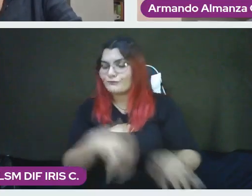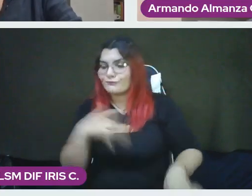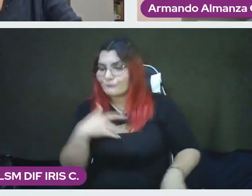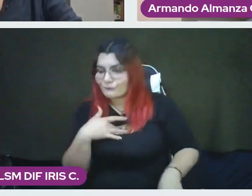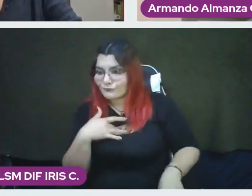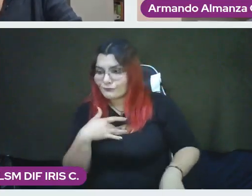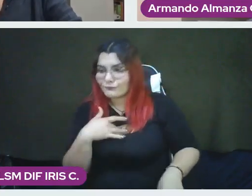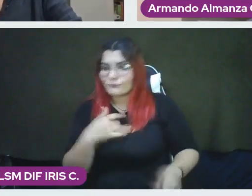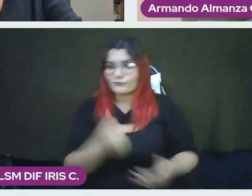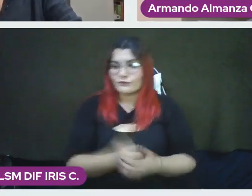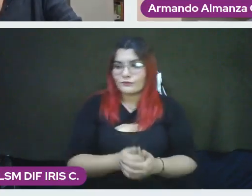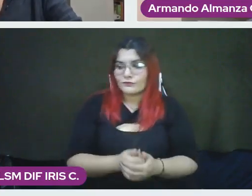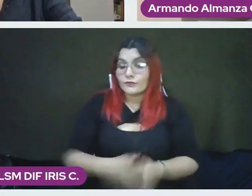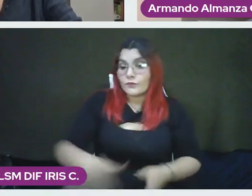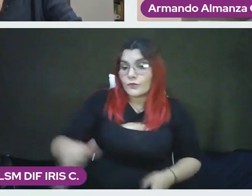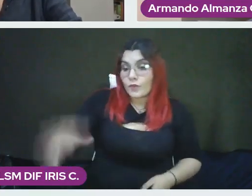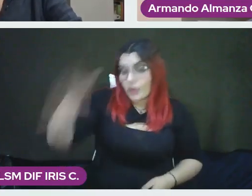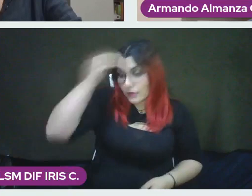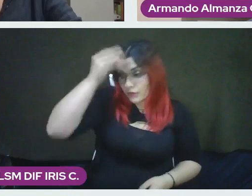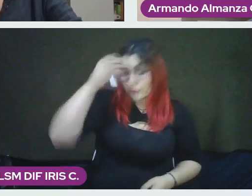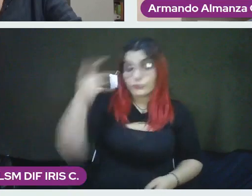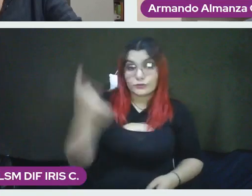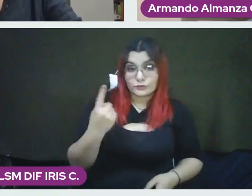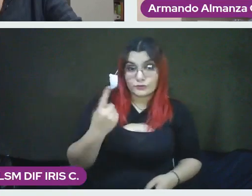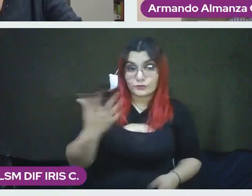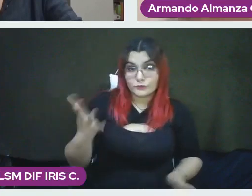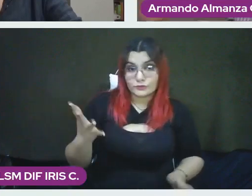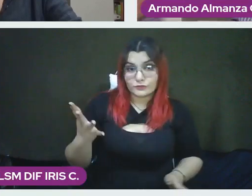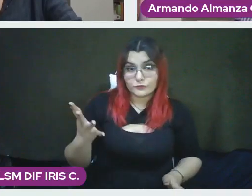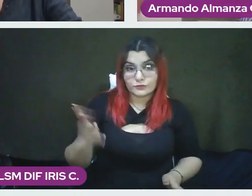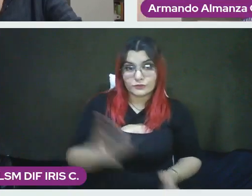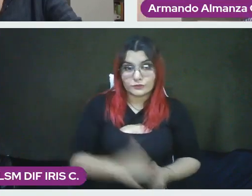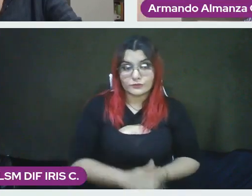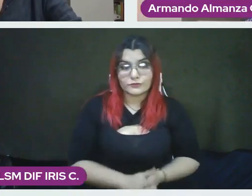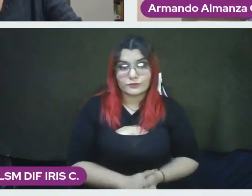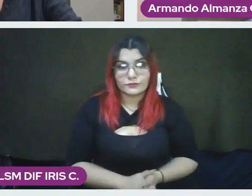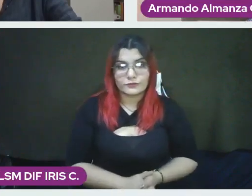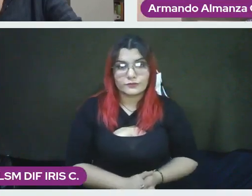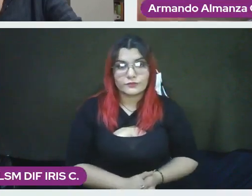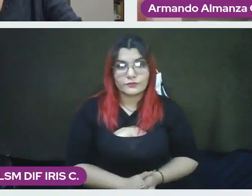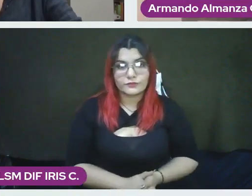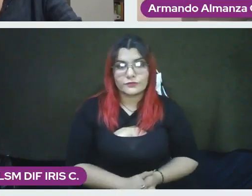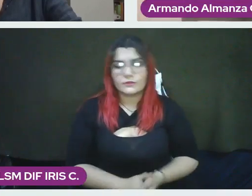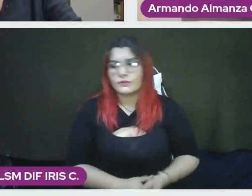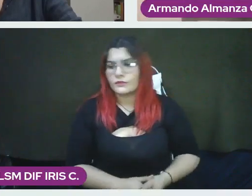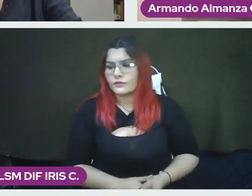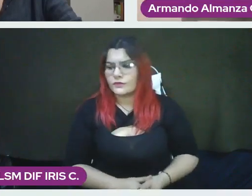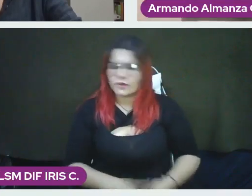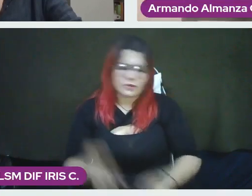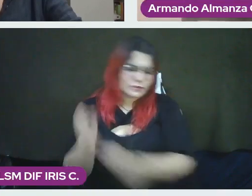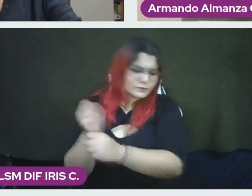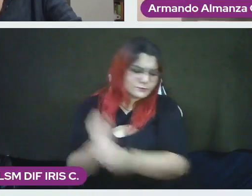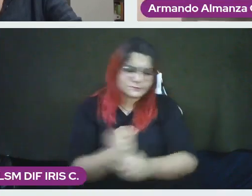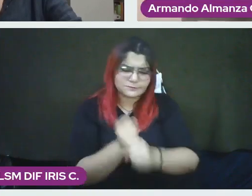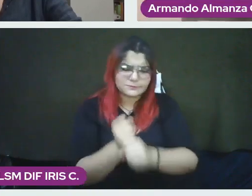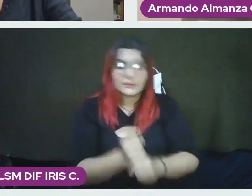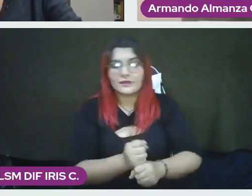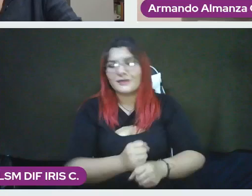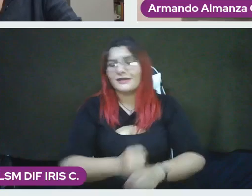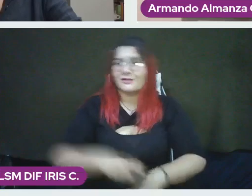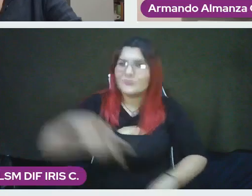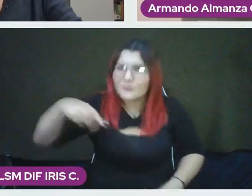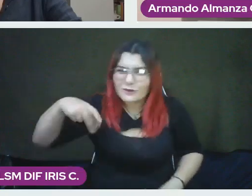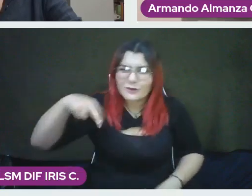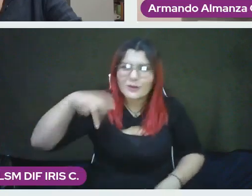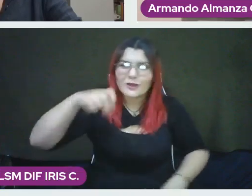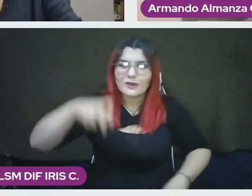conocimientos tuvo hoy, ¿no? Y que prefiere sacar un palo de escoba y correr como si fuese